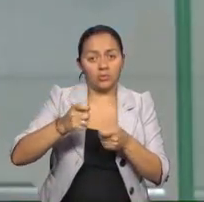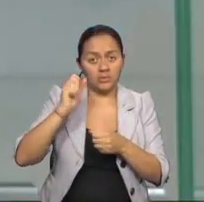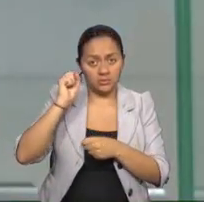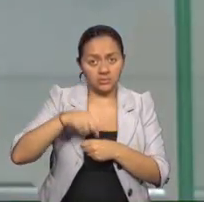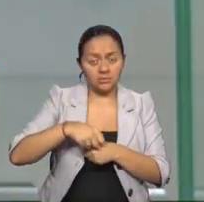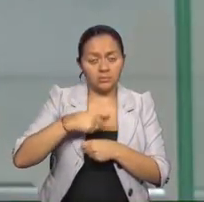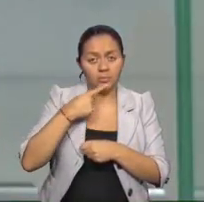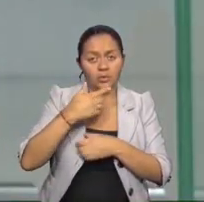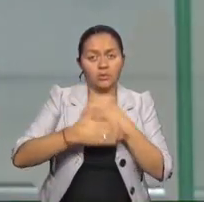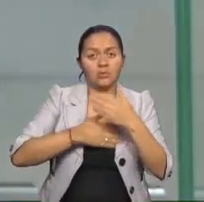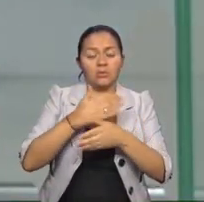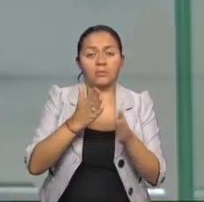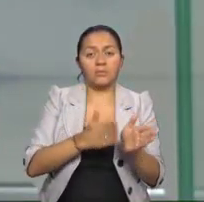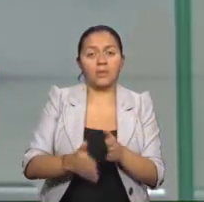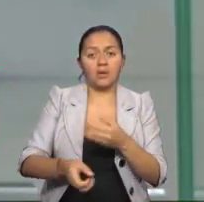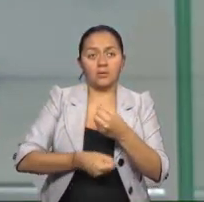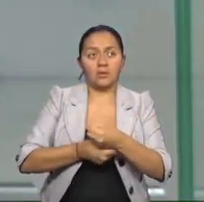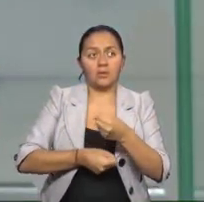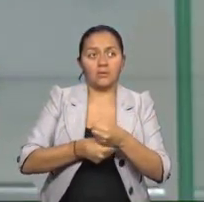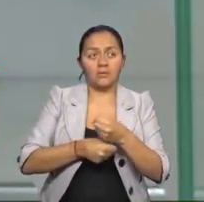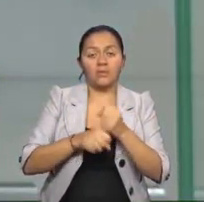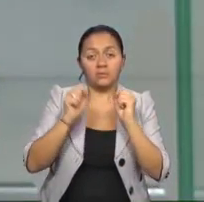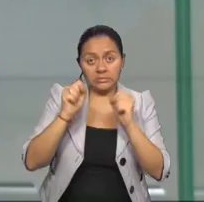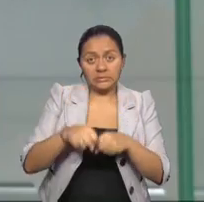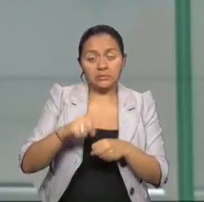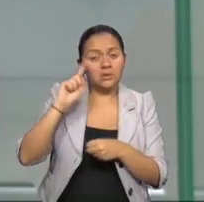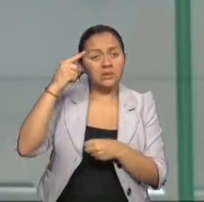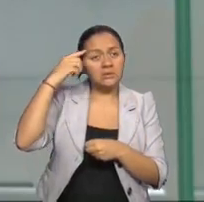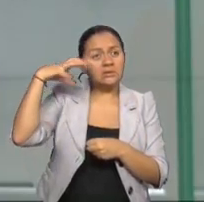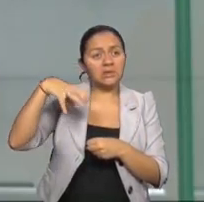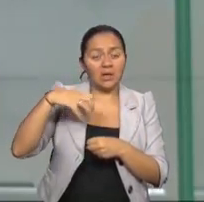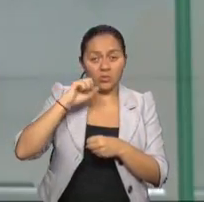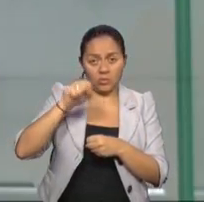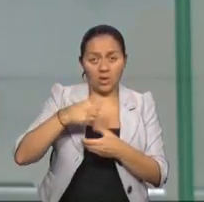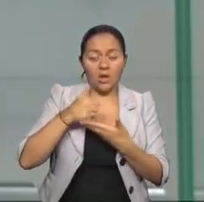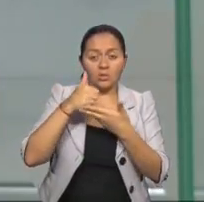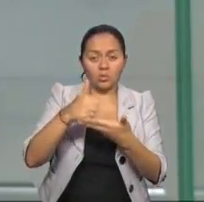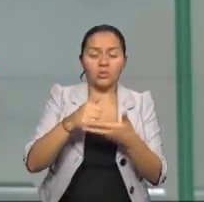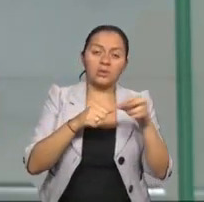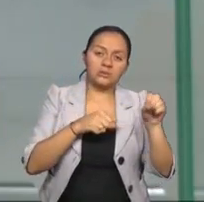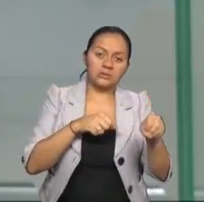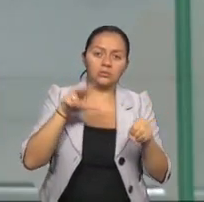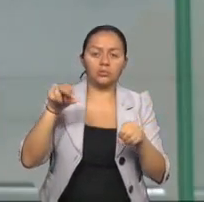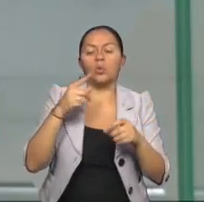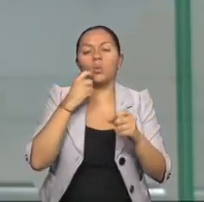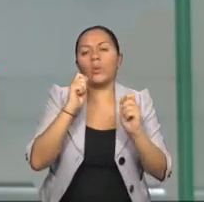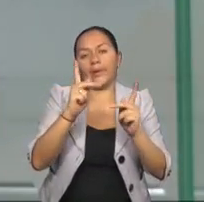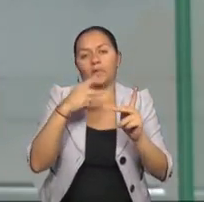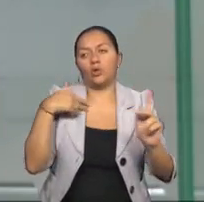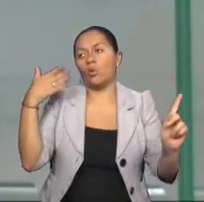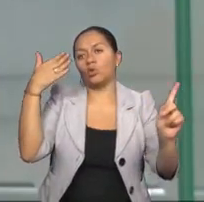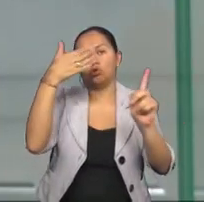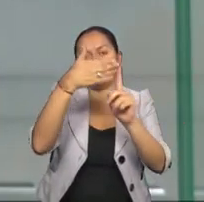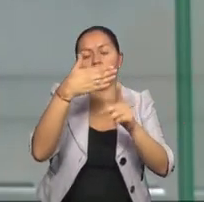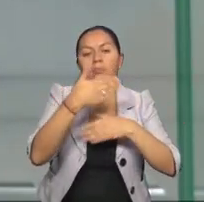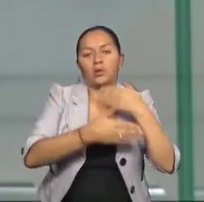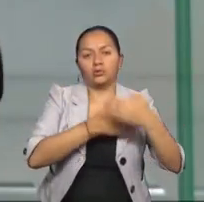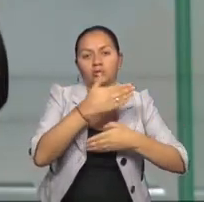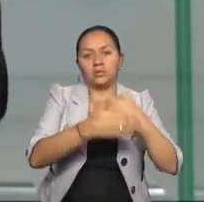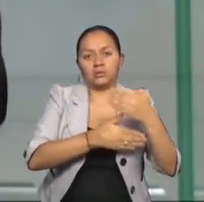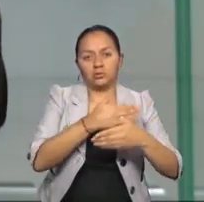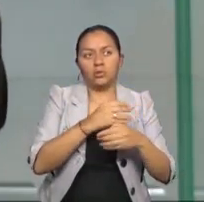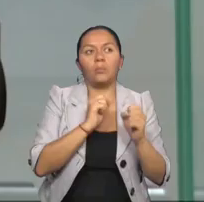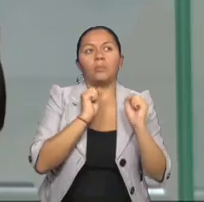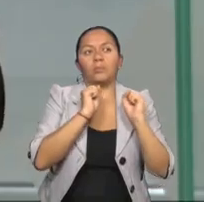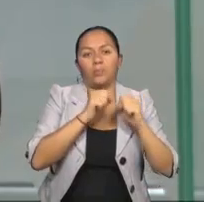puedas accionar y ejecutar tienes alguna garantía específica que te permita decir ok voy a aplicar a este proceso que me va a